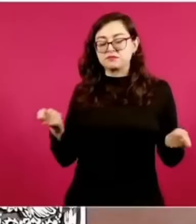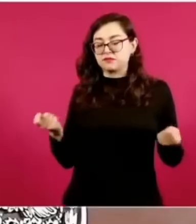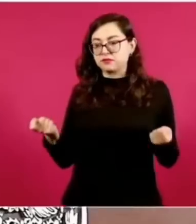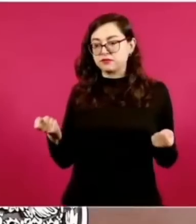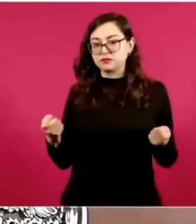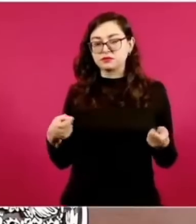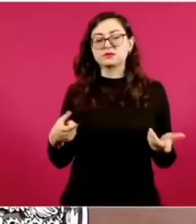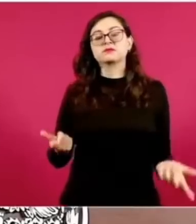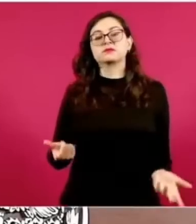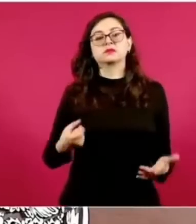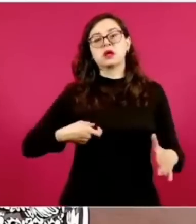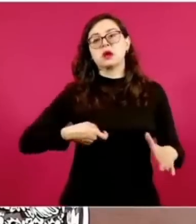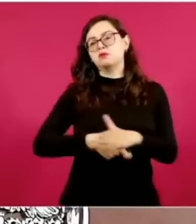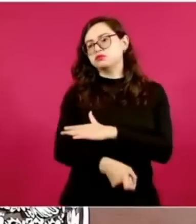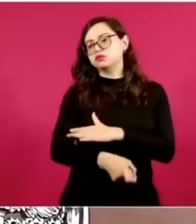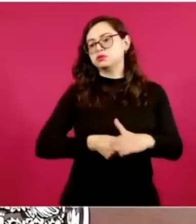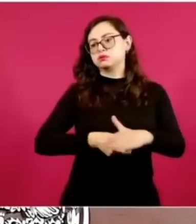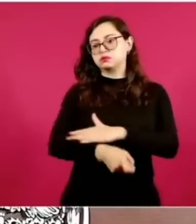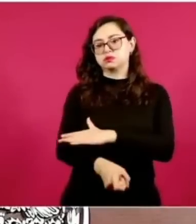conciencias y lealtades